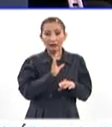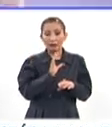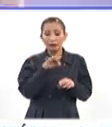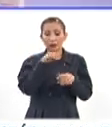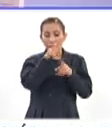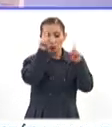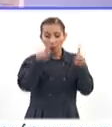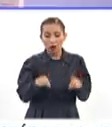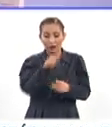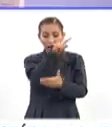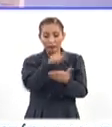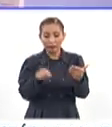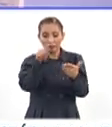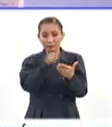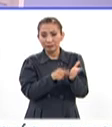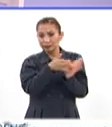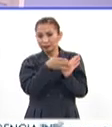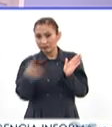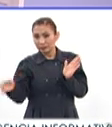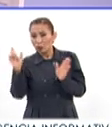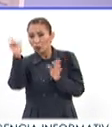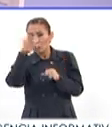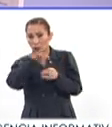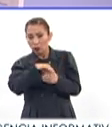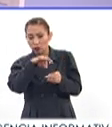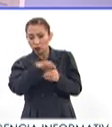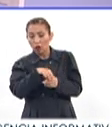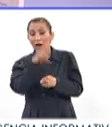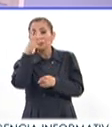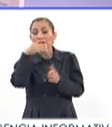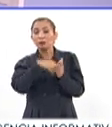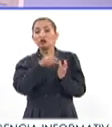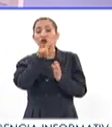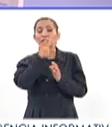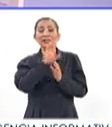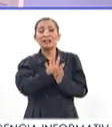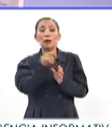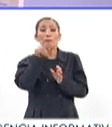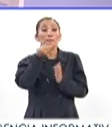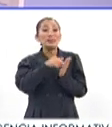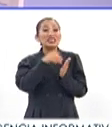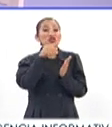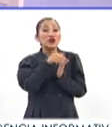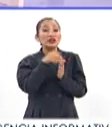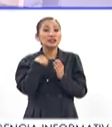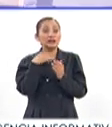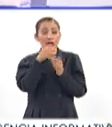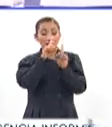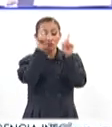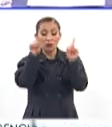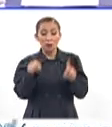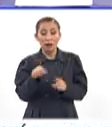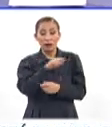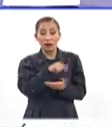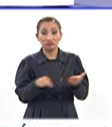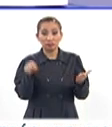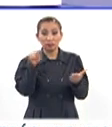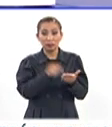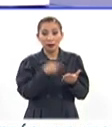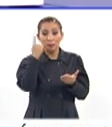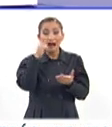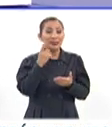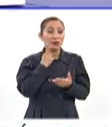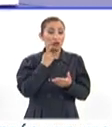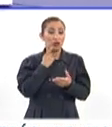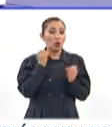de boletas nulas a lo largo de la elección, fueron más de 3.5 millones de boletas. Eso para los